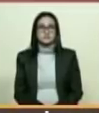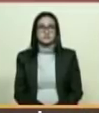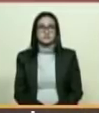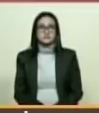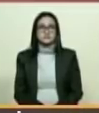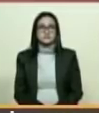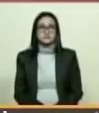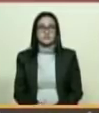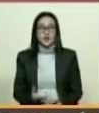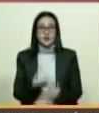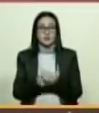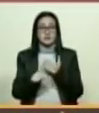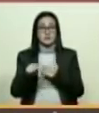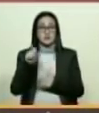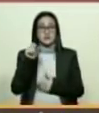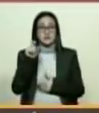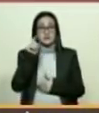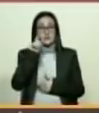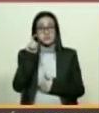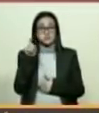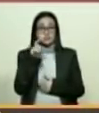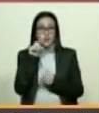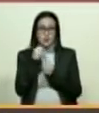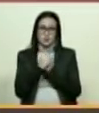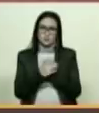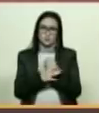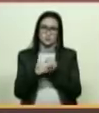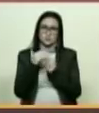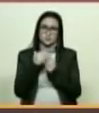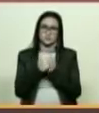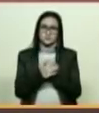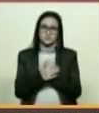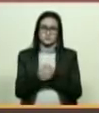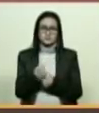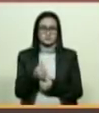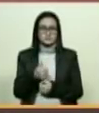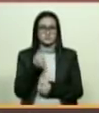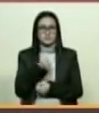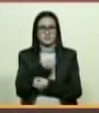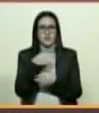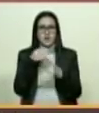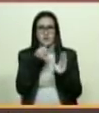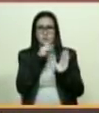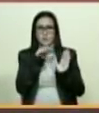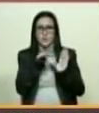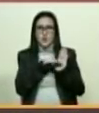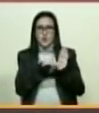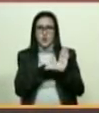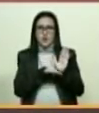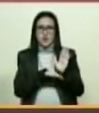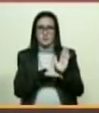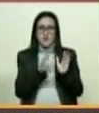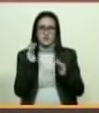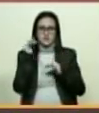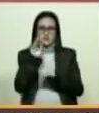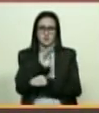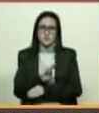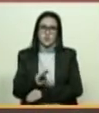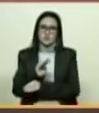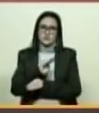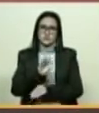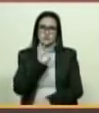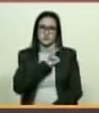parto humanizado, que es también uno de los más hermosos programas de atención, de protección